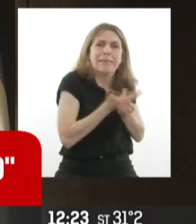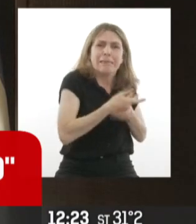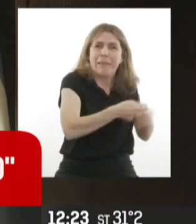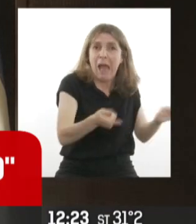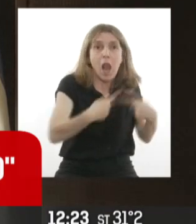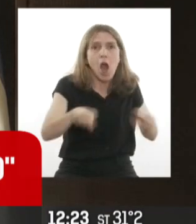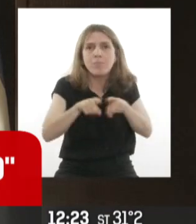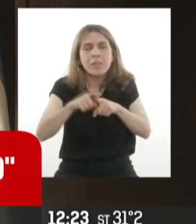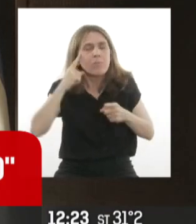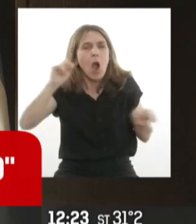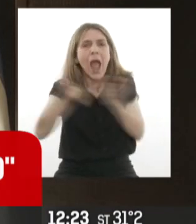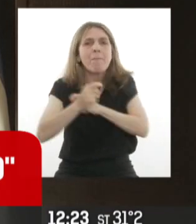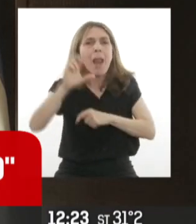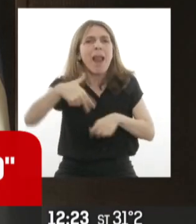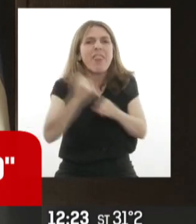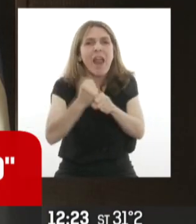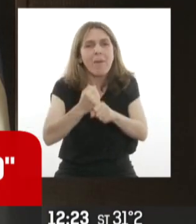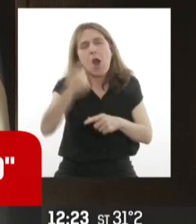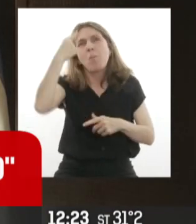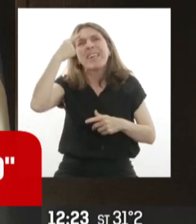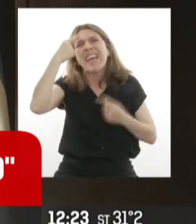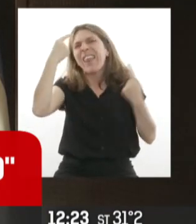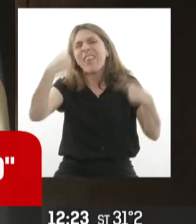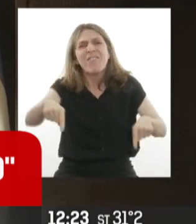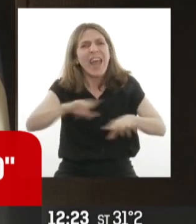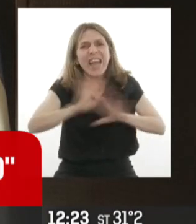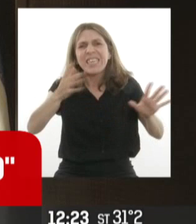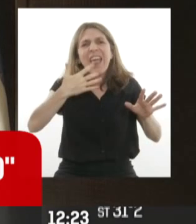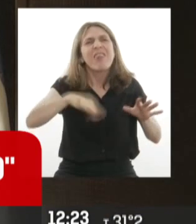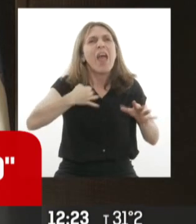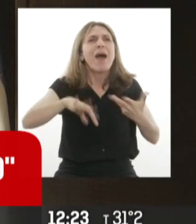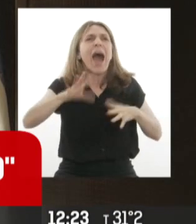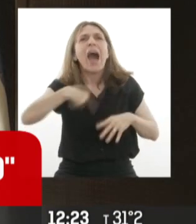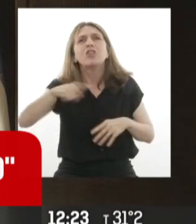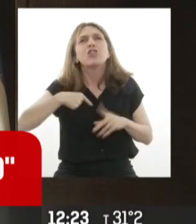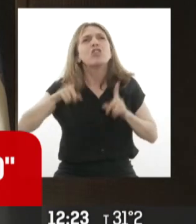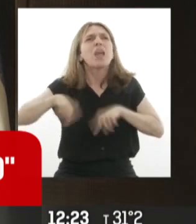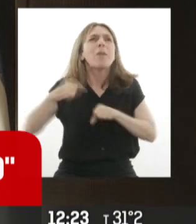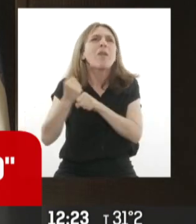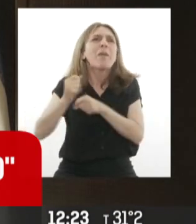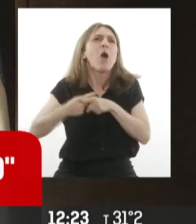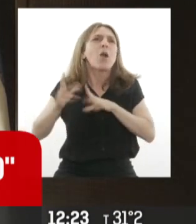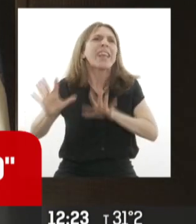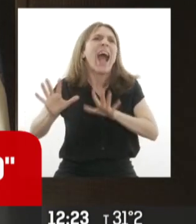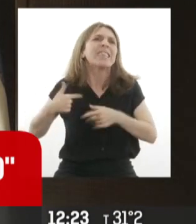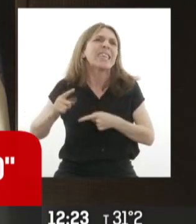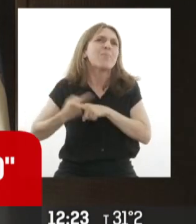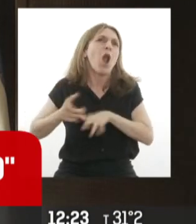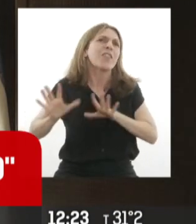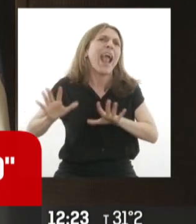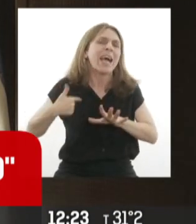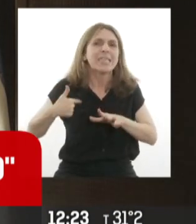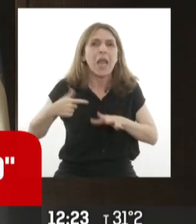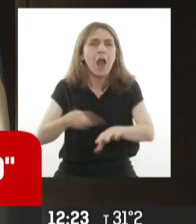el mundo de otro lugar, que tenemos que salirnos de la comodidad que hemos conocido, porque la realidad nos pasó por